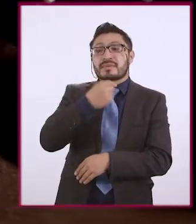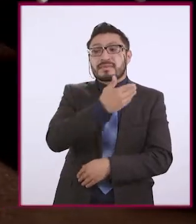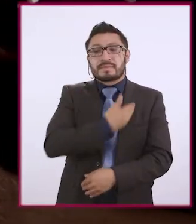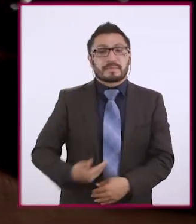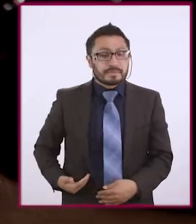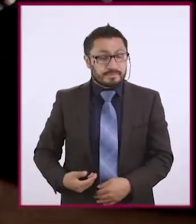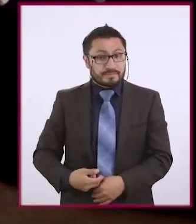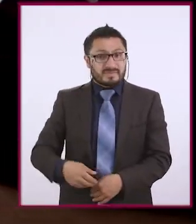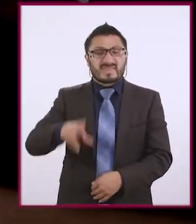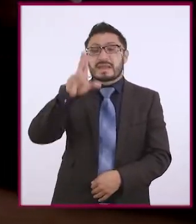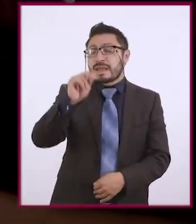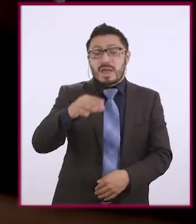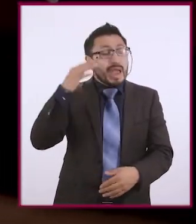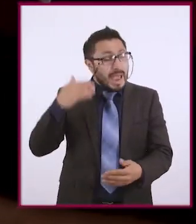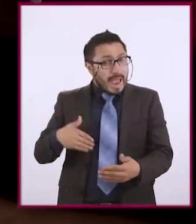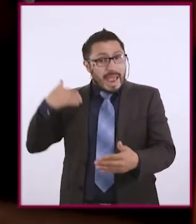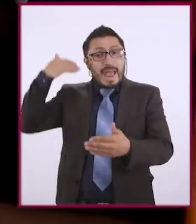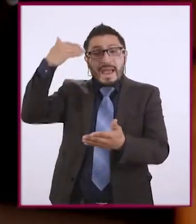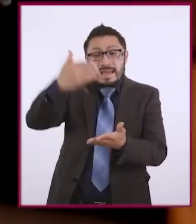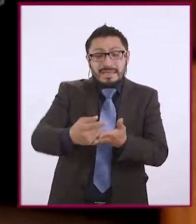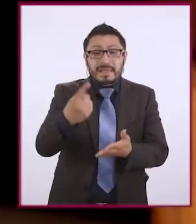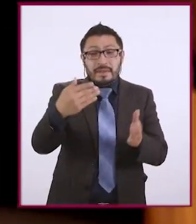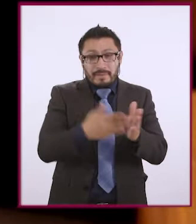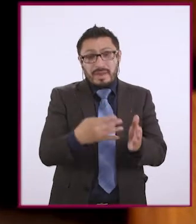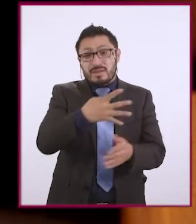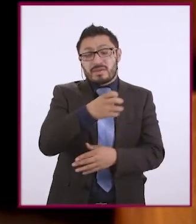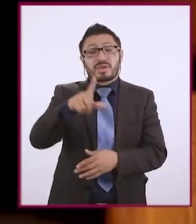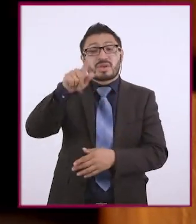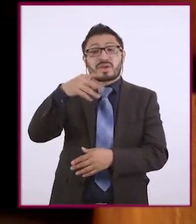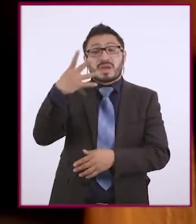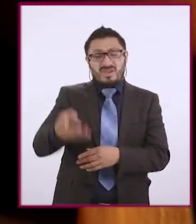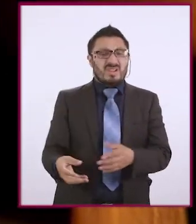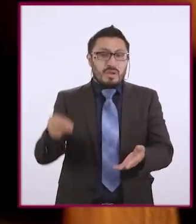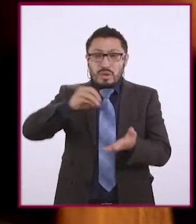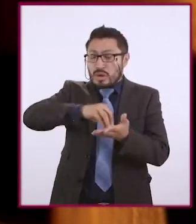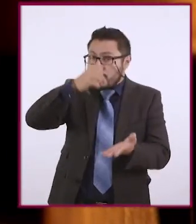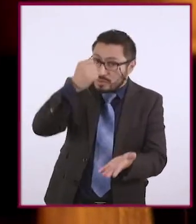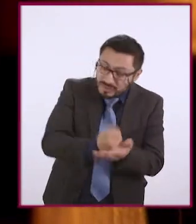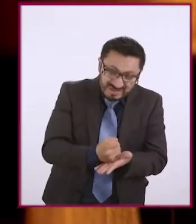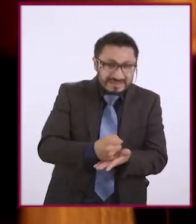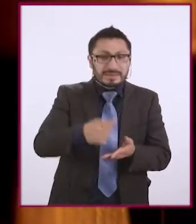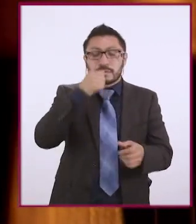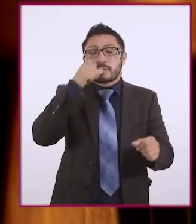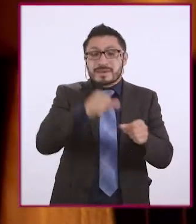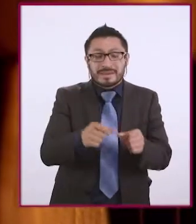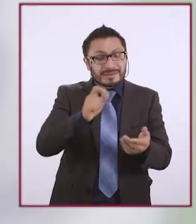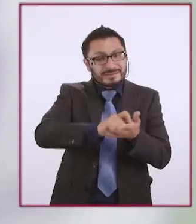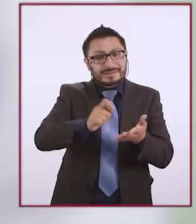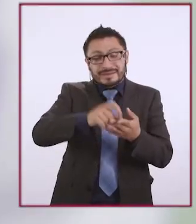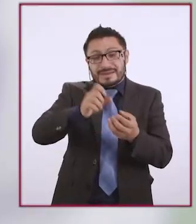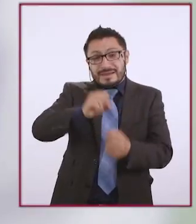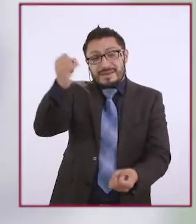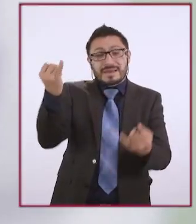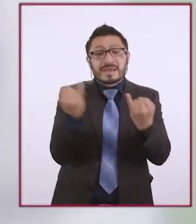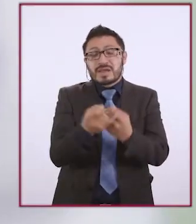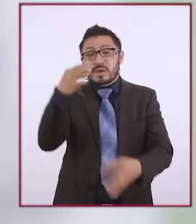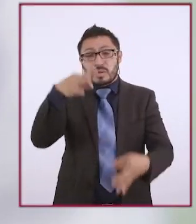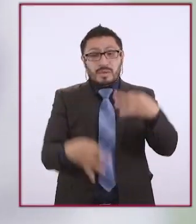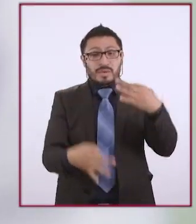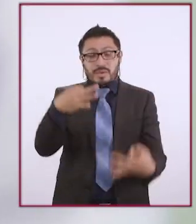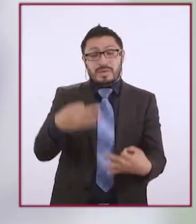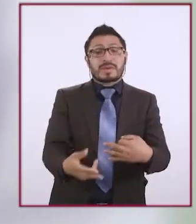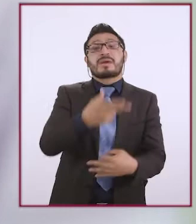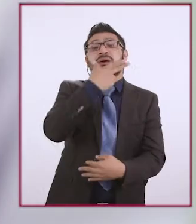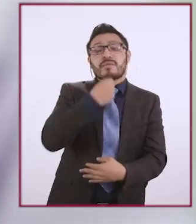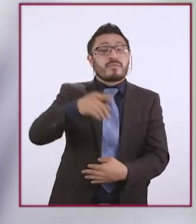De hecho, no fue sino hasta 1974 que se estableció en la letra de la Constitución la igualdad jurídica